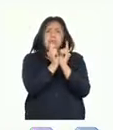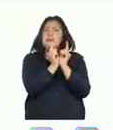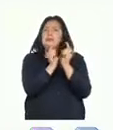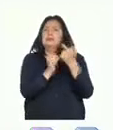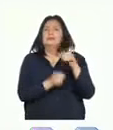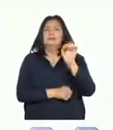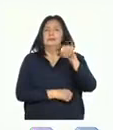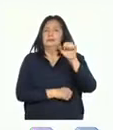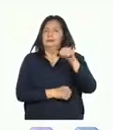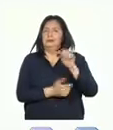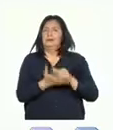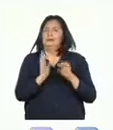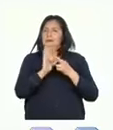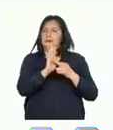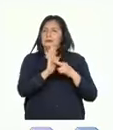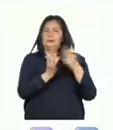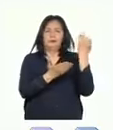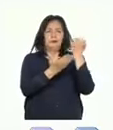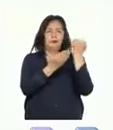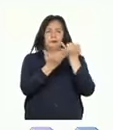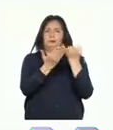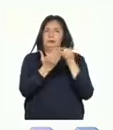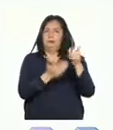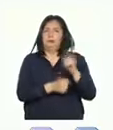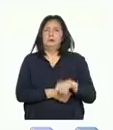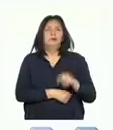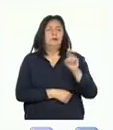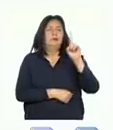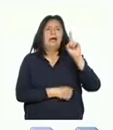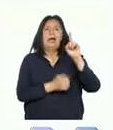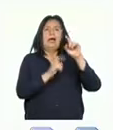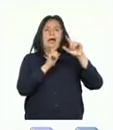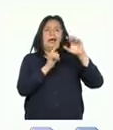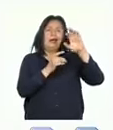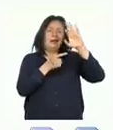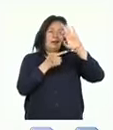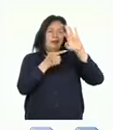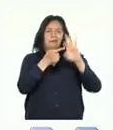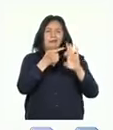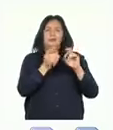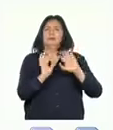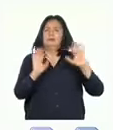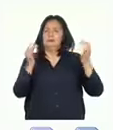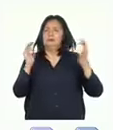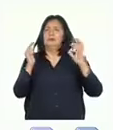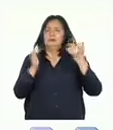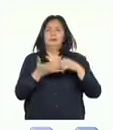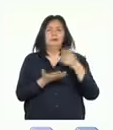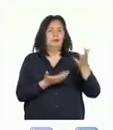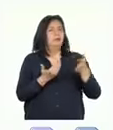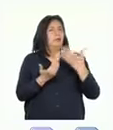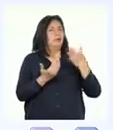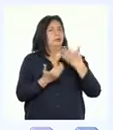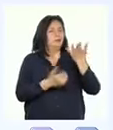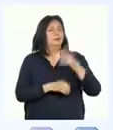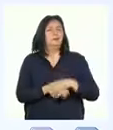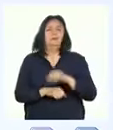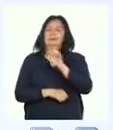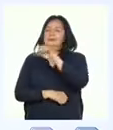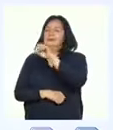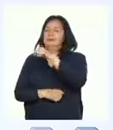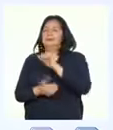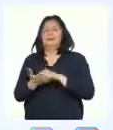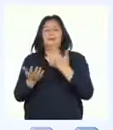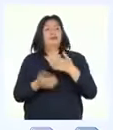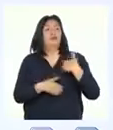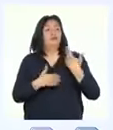es, cuando representamos gráficamente a las fracciones, podemos compararlas más fácilmente. Sí, y